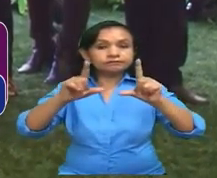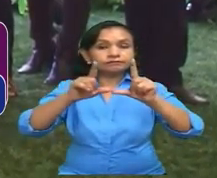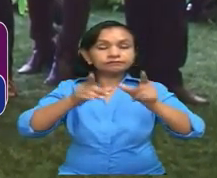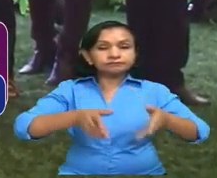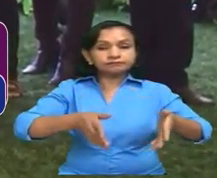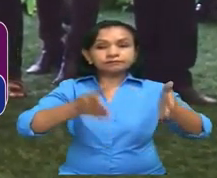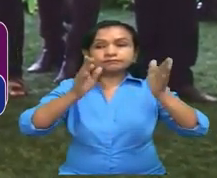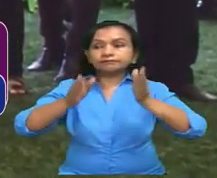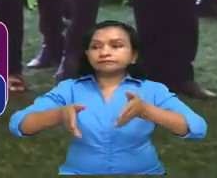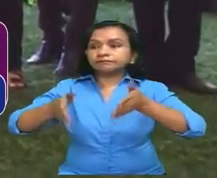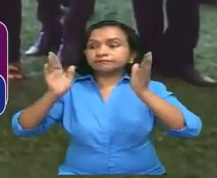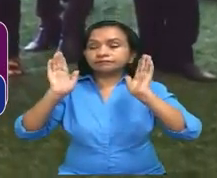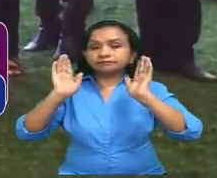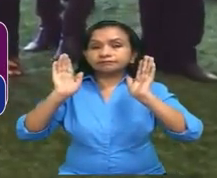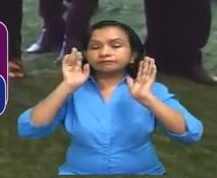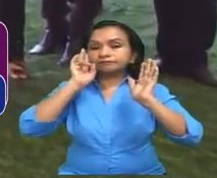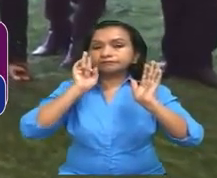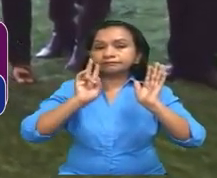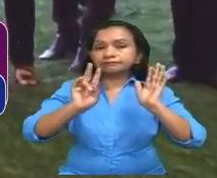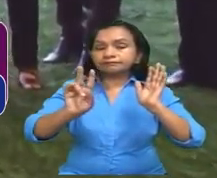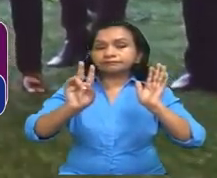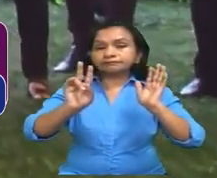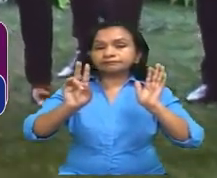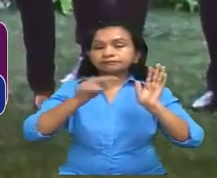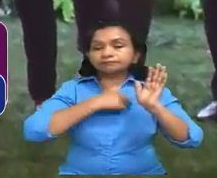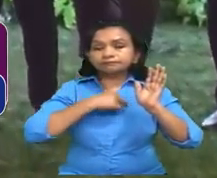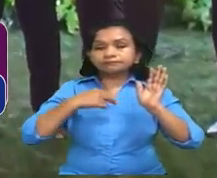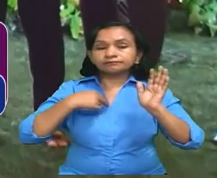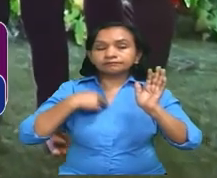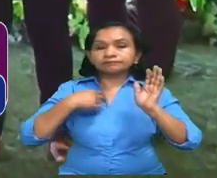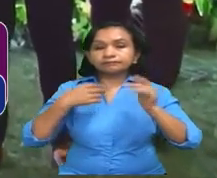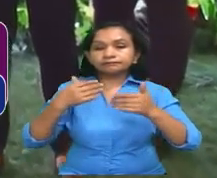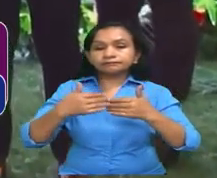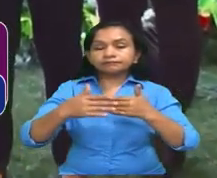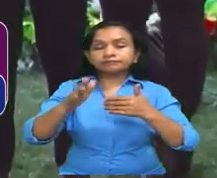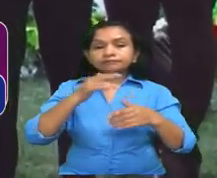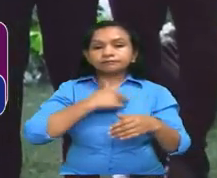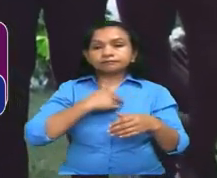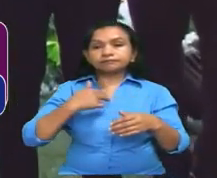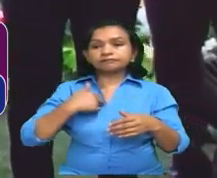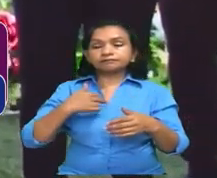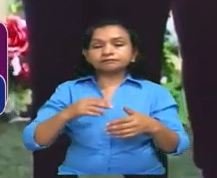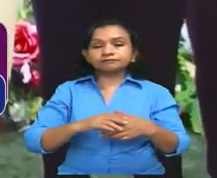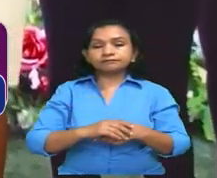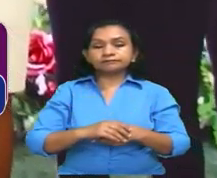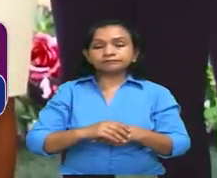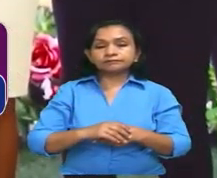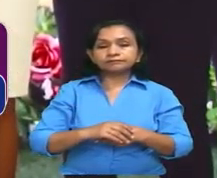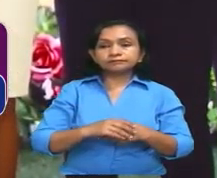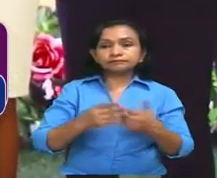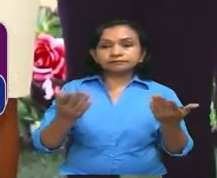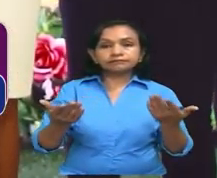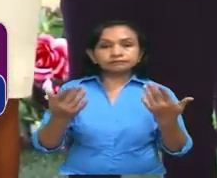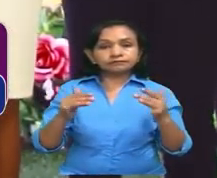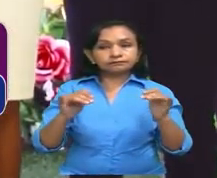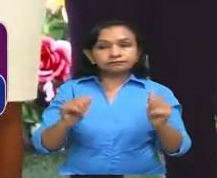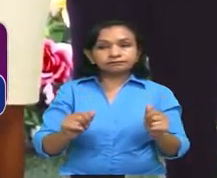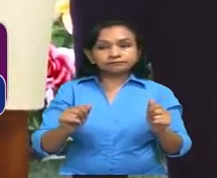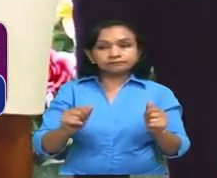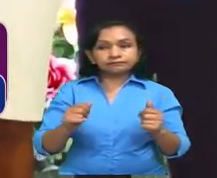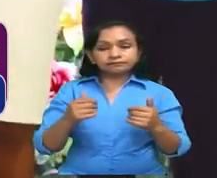que se trabajó en conjunto con el INTUR y un préstamo que lo hizo el BID. Entonces